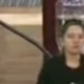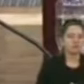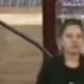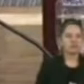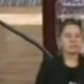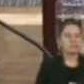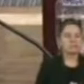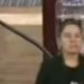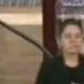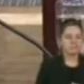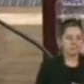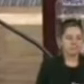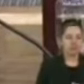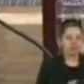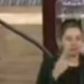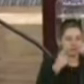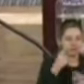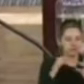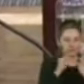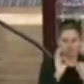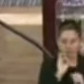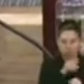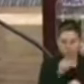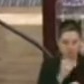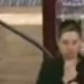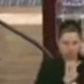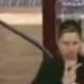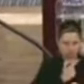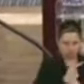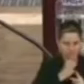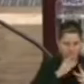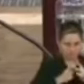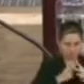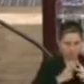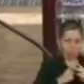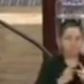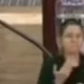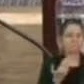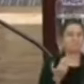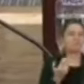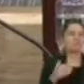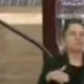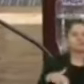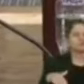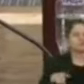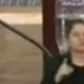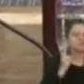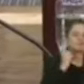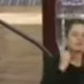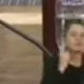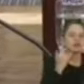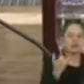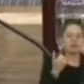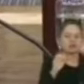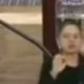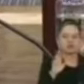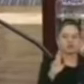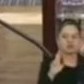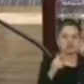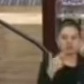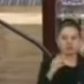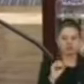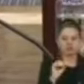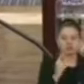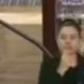A quien nos gusta las matemáticas, ¿no? Nos acaba de decir el diputado Yergo que por cada 3 votos de ayer va a